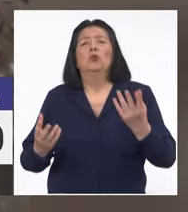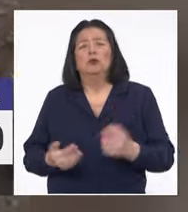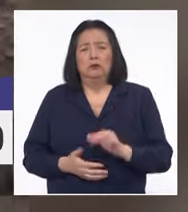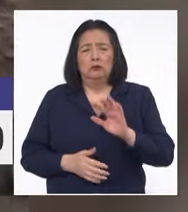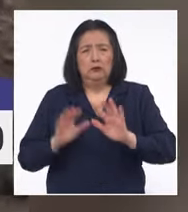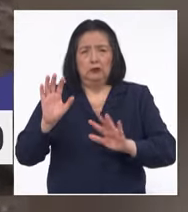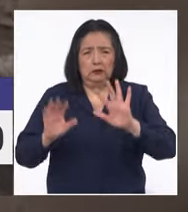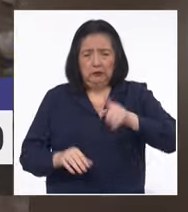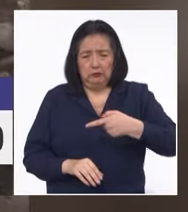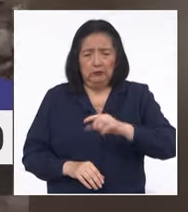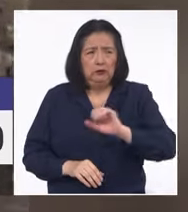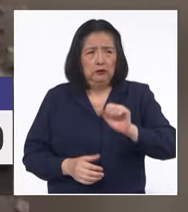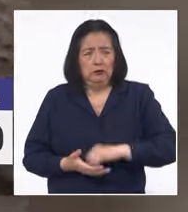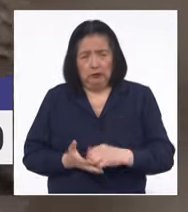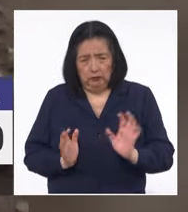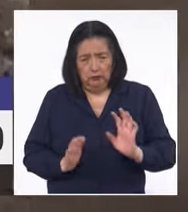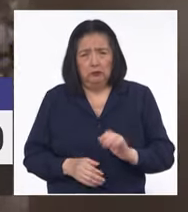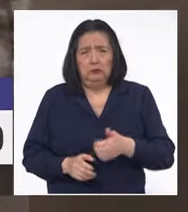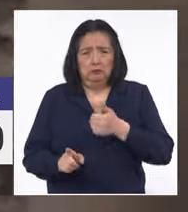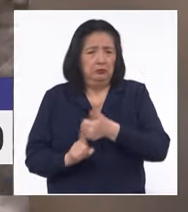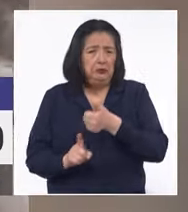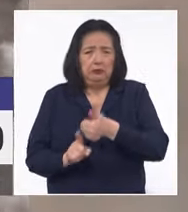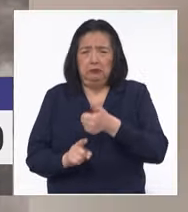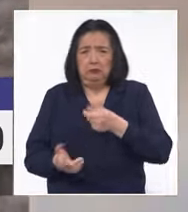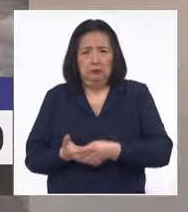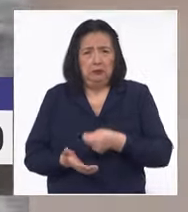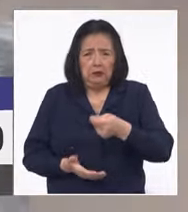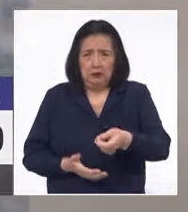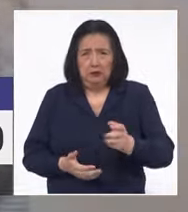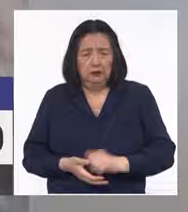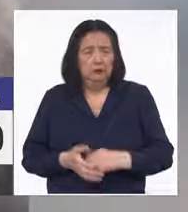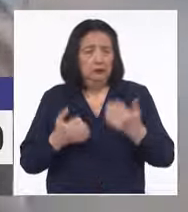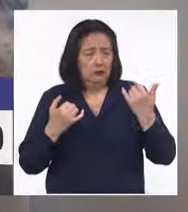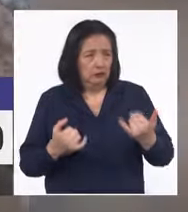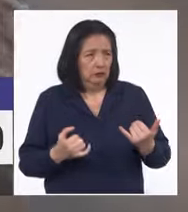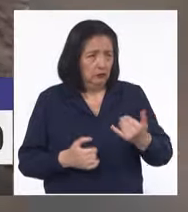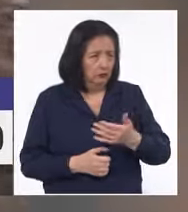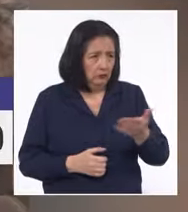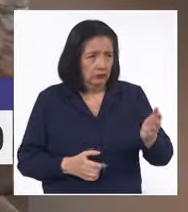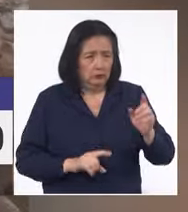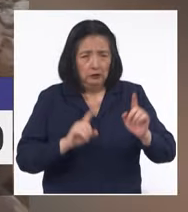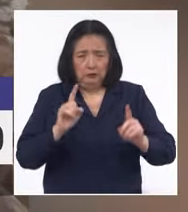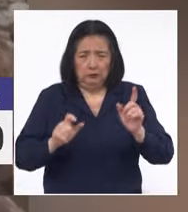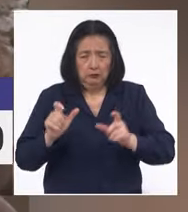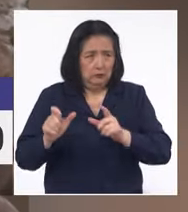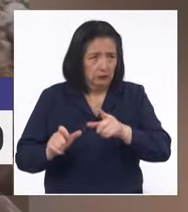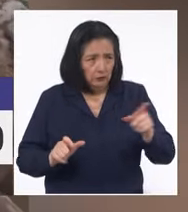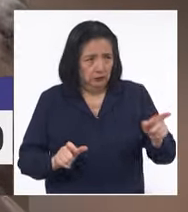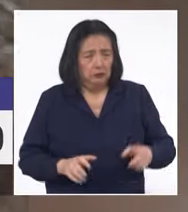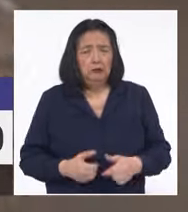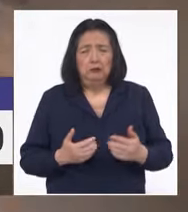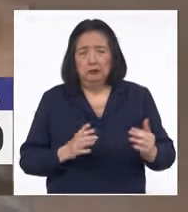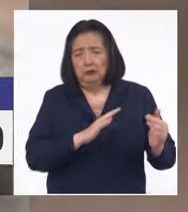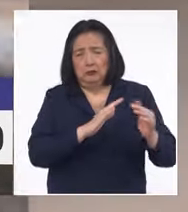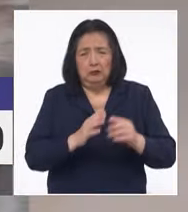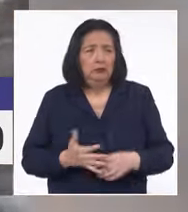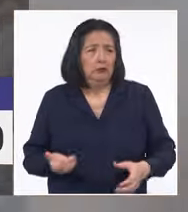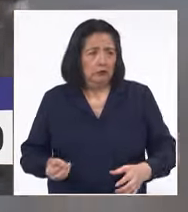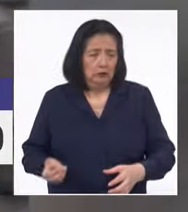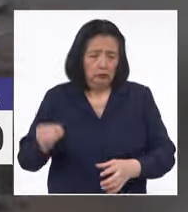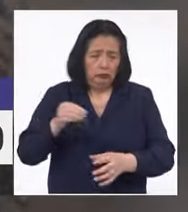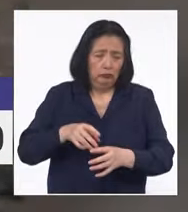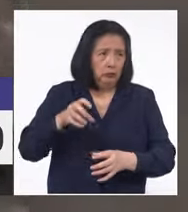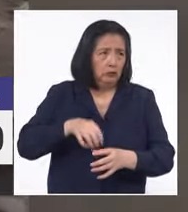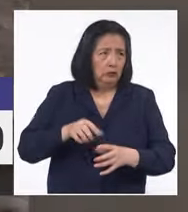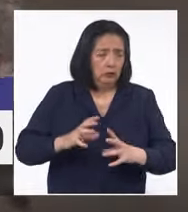aproximadamente 15.000 soles que salió de sus propios bolsillos. En estos momentos todavía hay algunos vecinos que se encuentran llenando sacos,